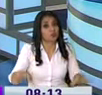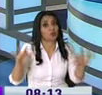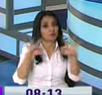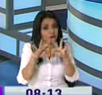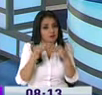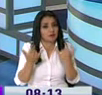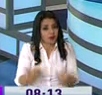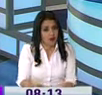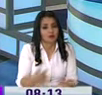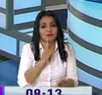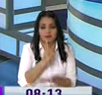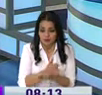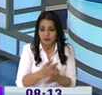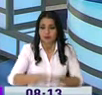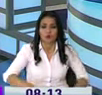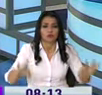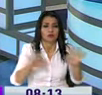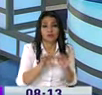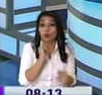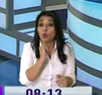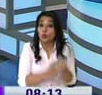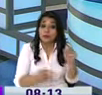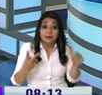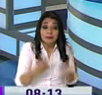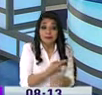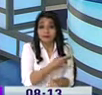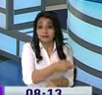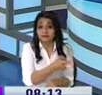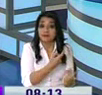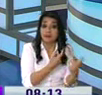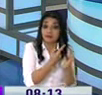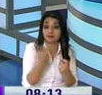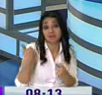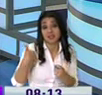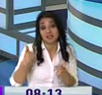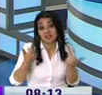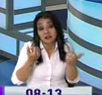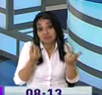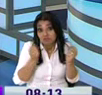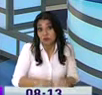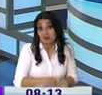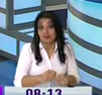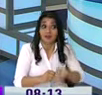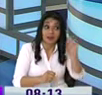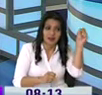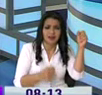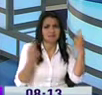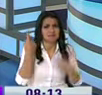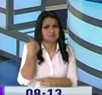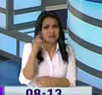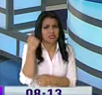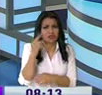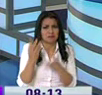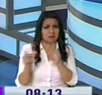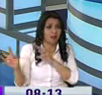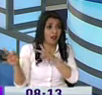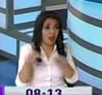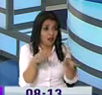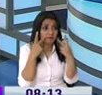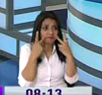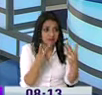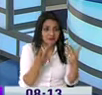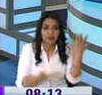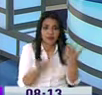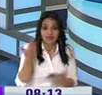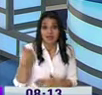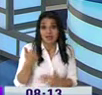de hoy, definitivamente la última carta de la selección albiceleste. Hay muchos millones de adeptos viendo o pendientes de lo